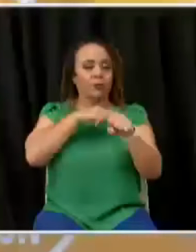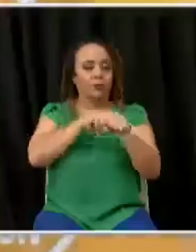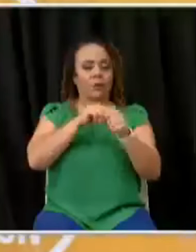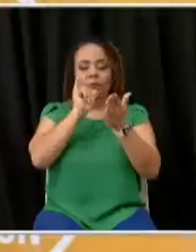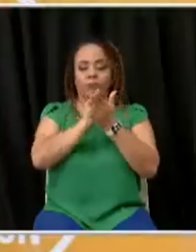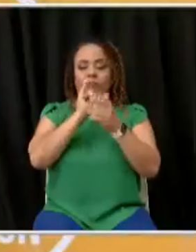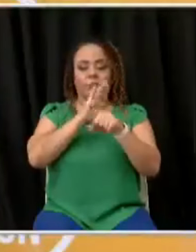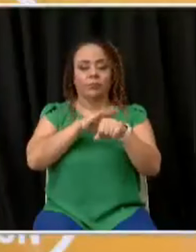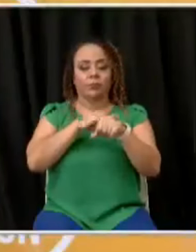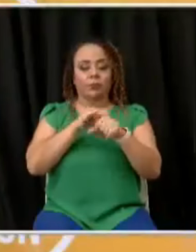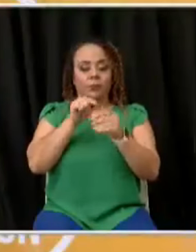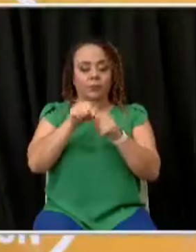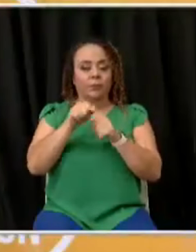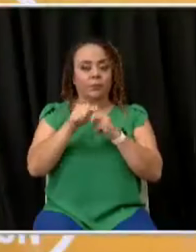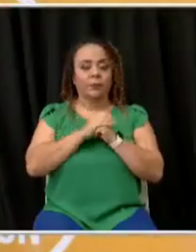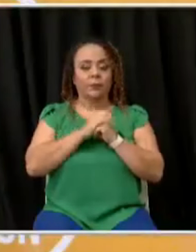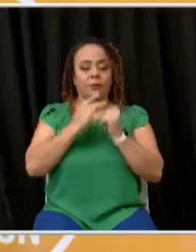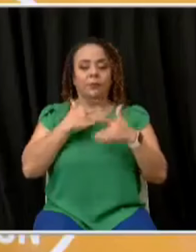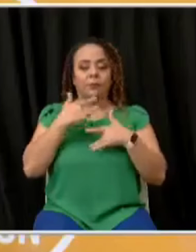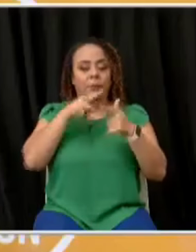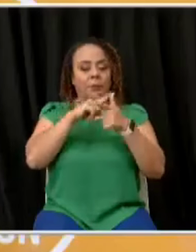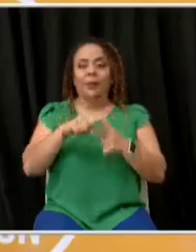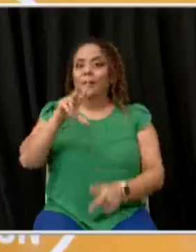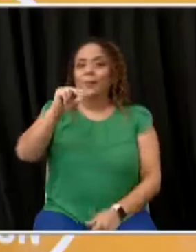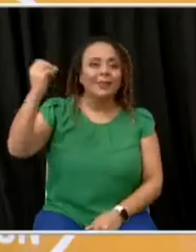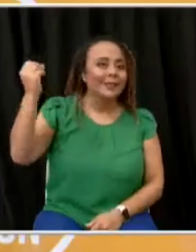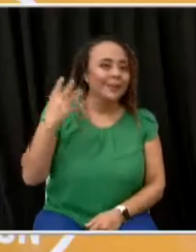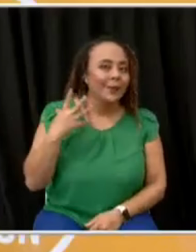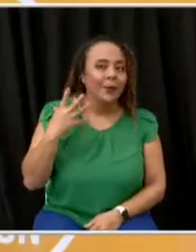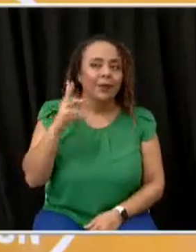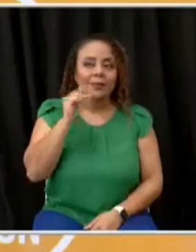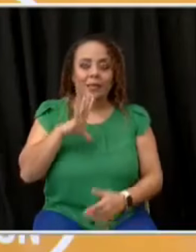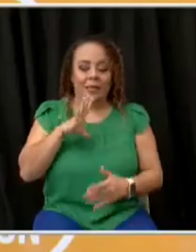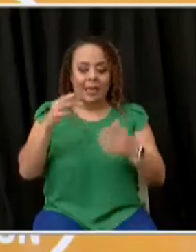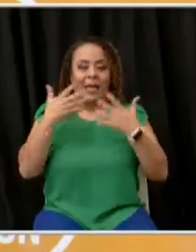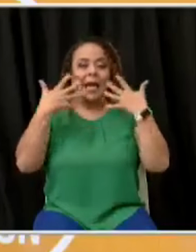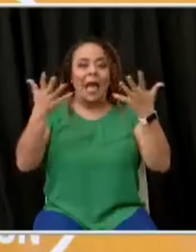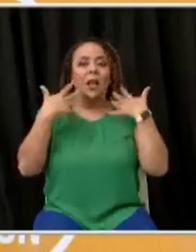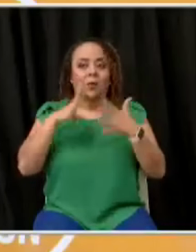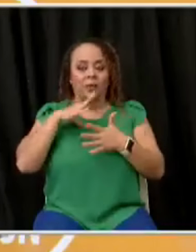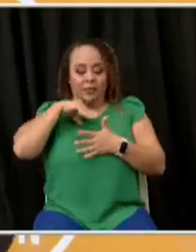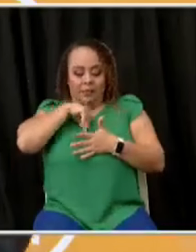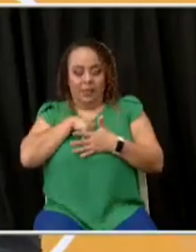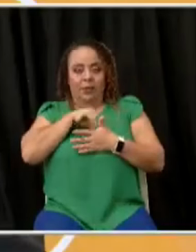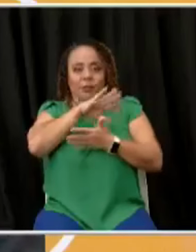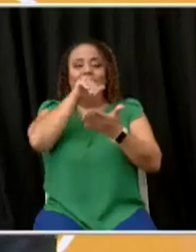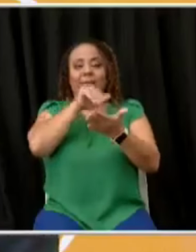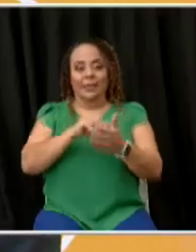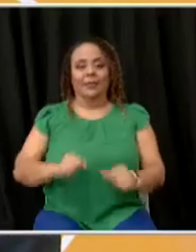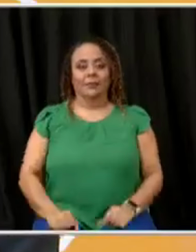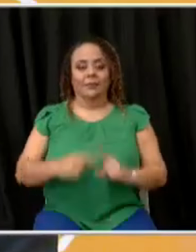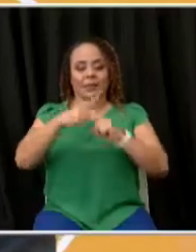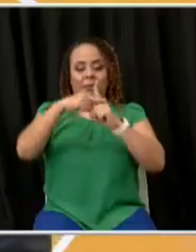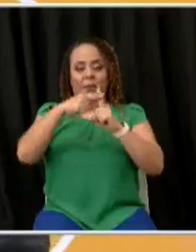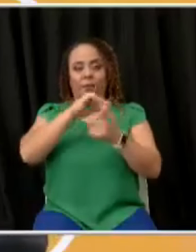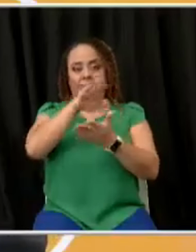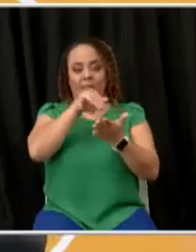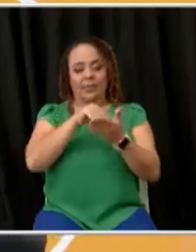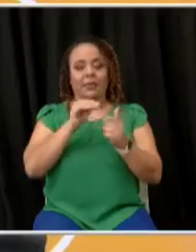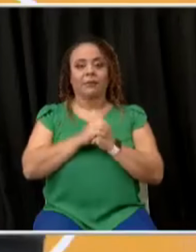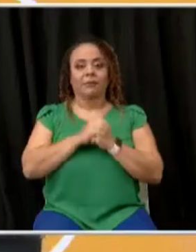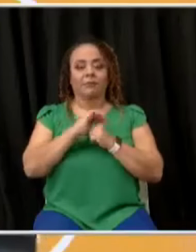lo que me está produciendo estos síntomas. Entonces no es el sol, es el calor interno, el calor central, la temperatura central, la que me